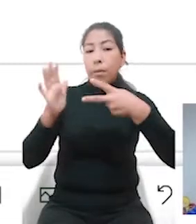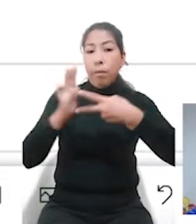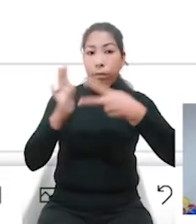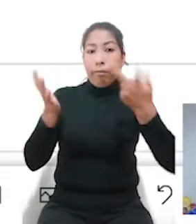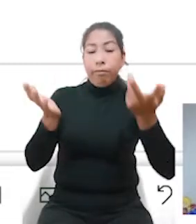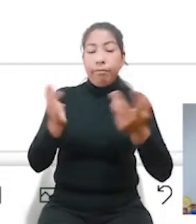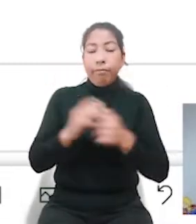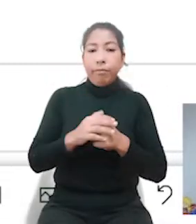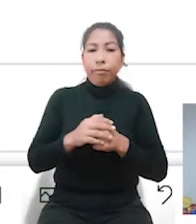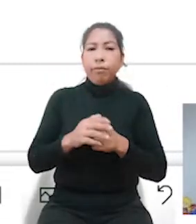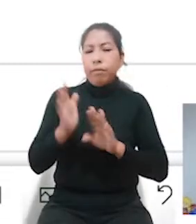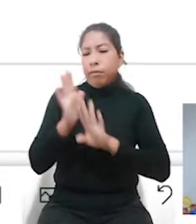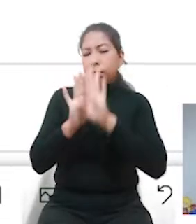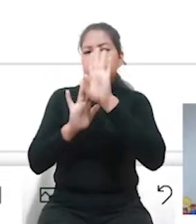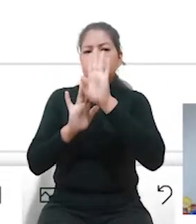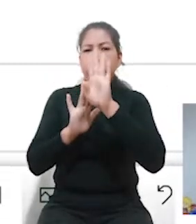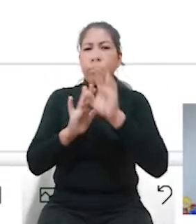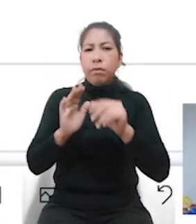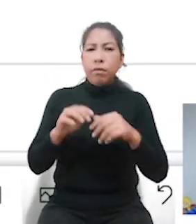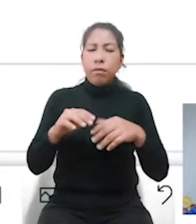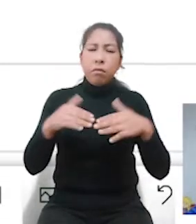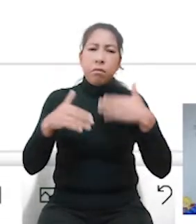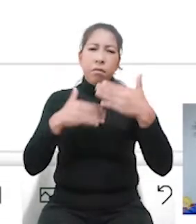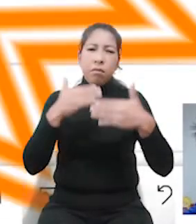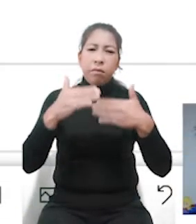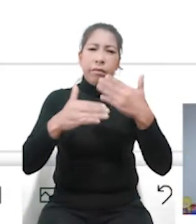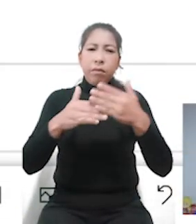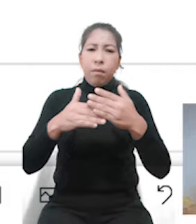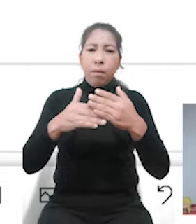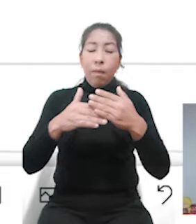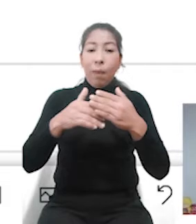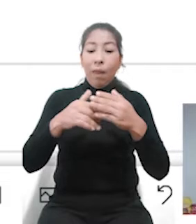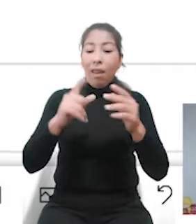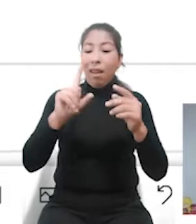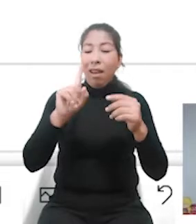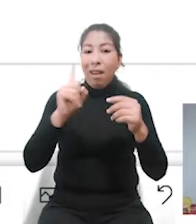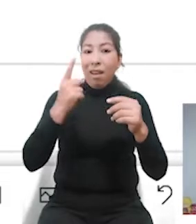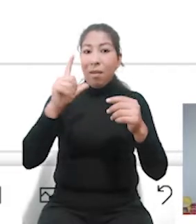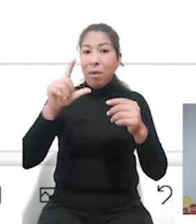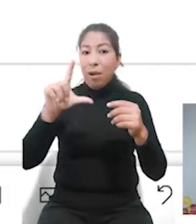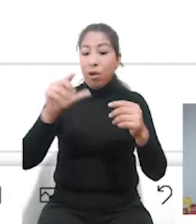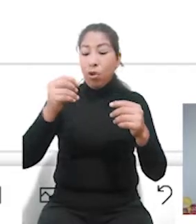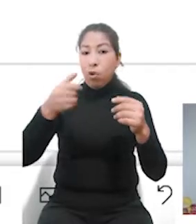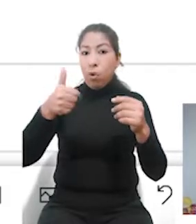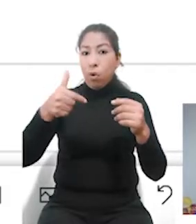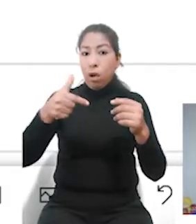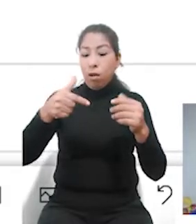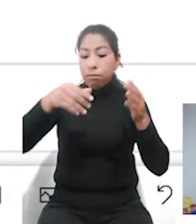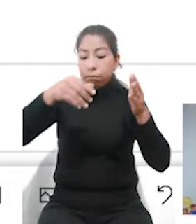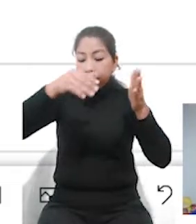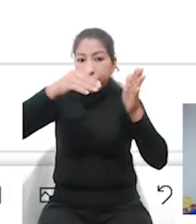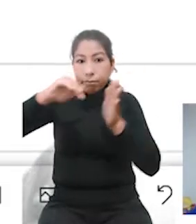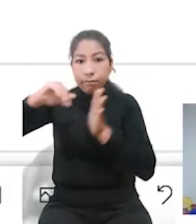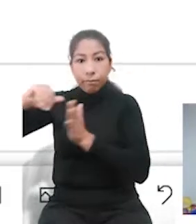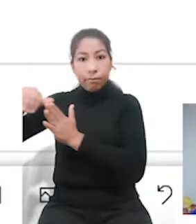de logaritmo hemos desarrollado y con eso hemos desaparecido el primer logaritmo anotándolo en